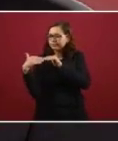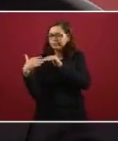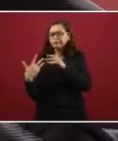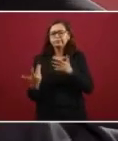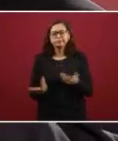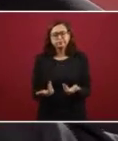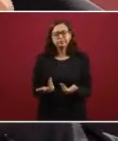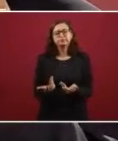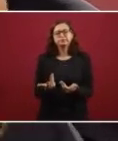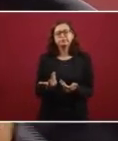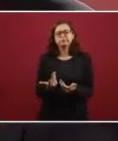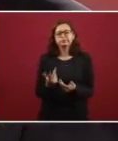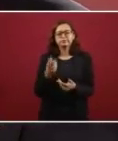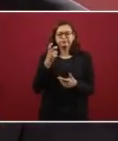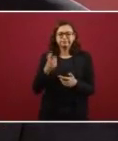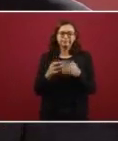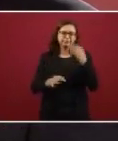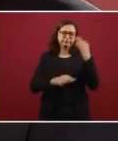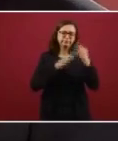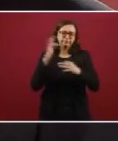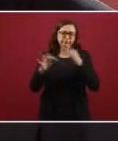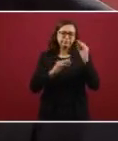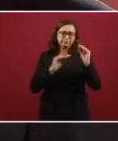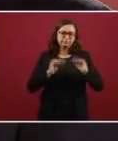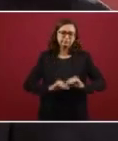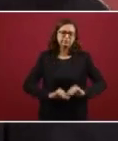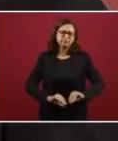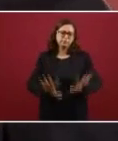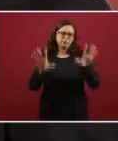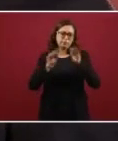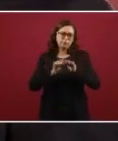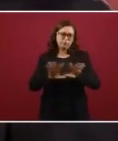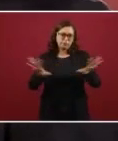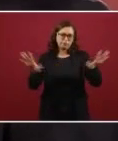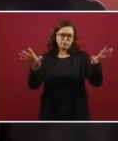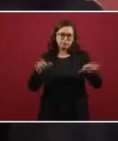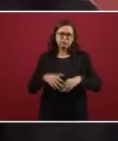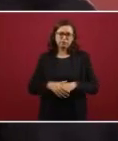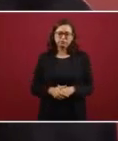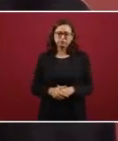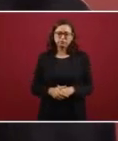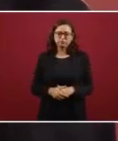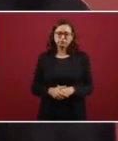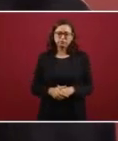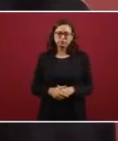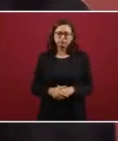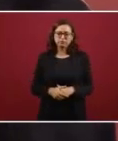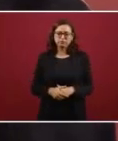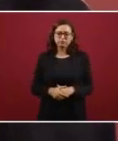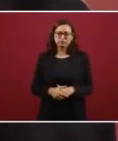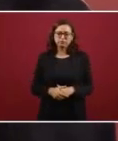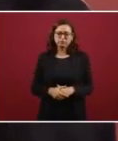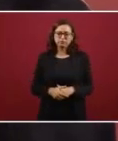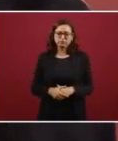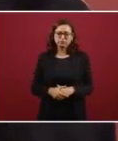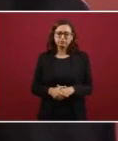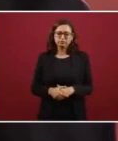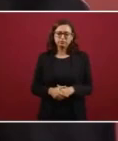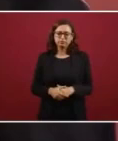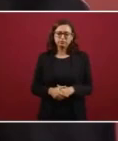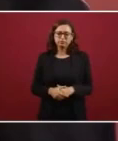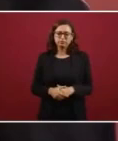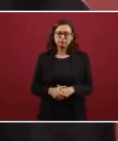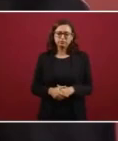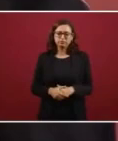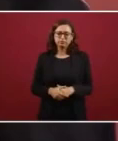eso es lo que se va a fomentar. Entonces, por último, acerca de tu… Pues ahí está, el presidente Andrés Manuel